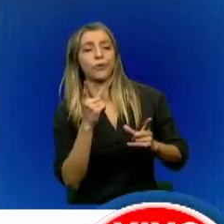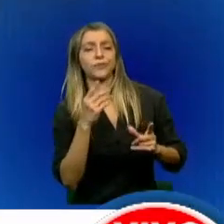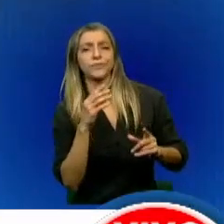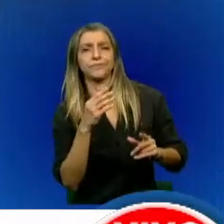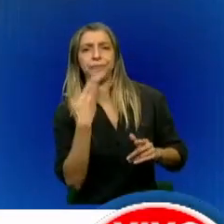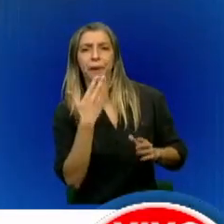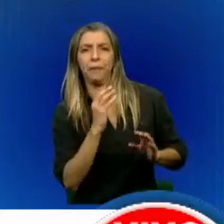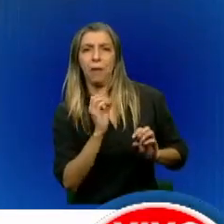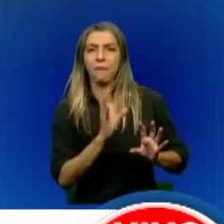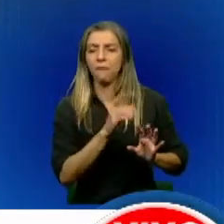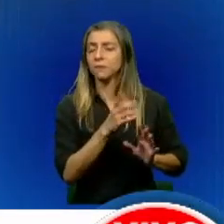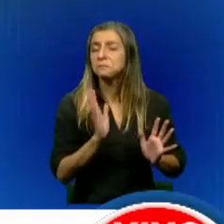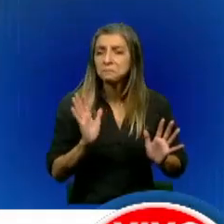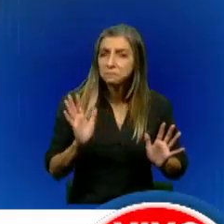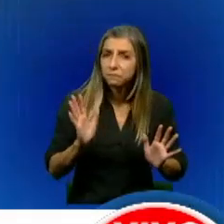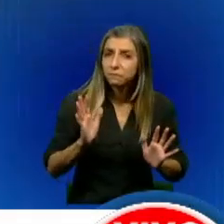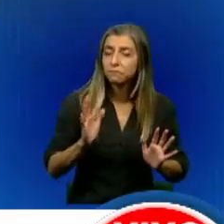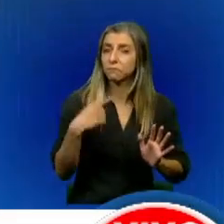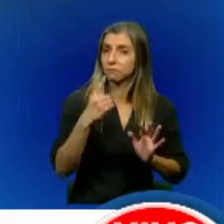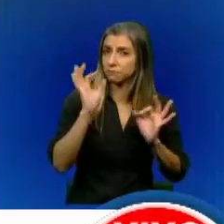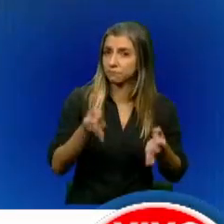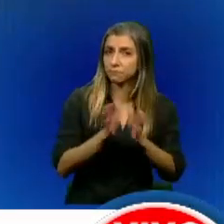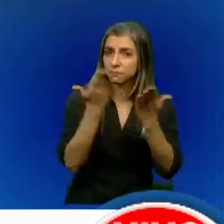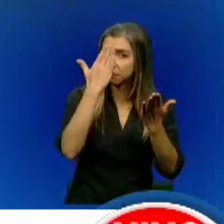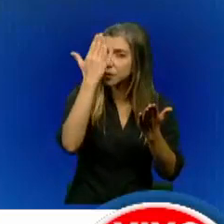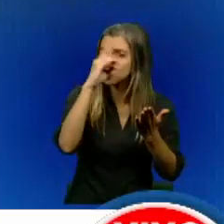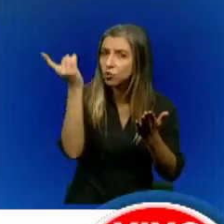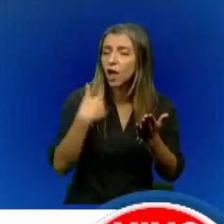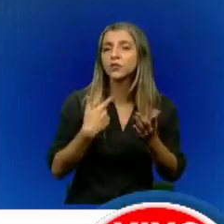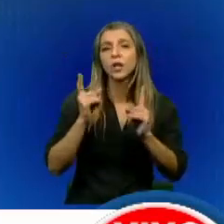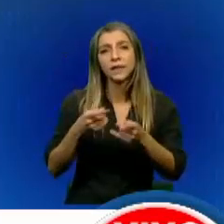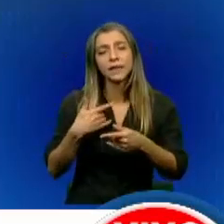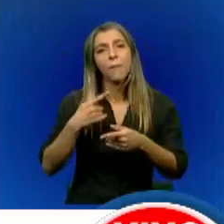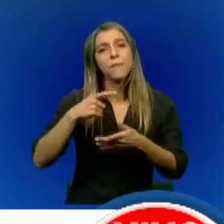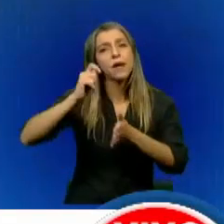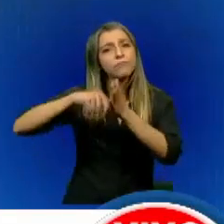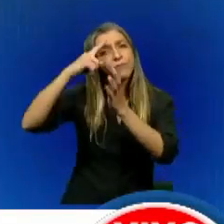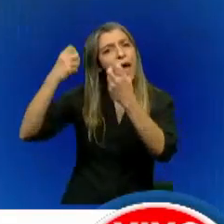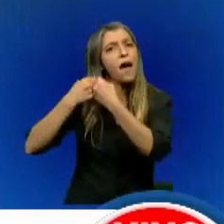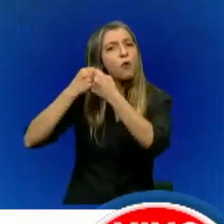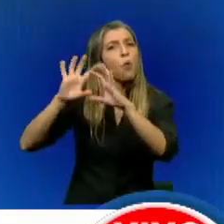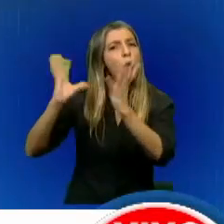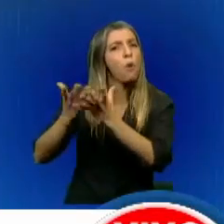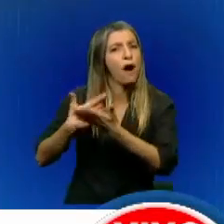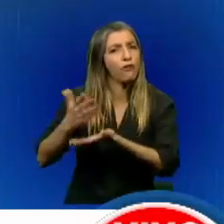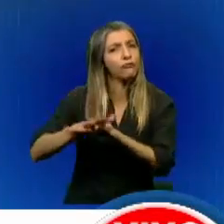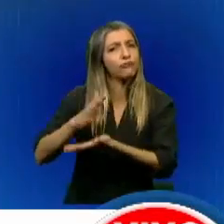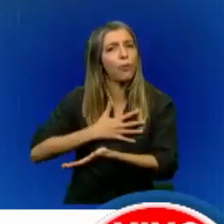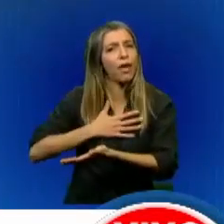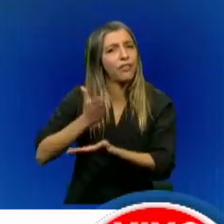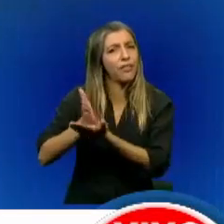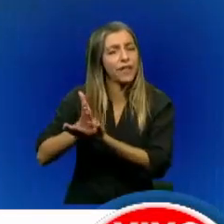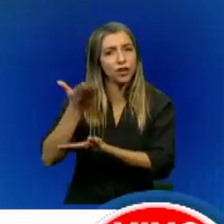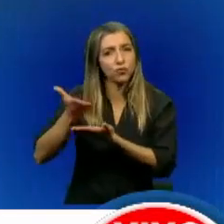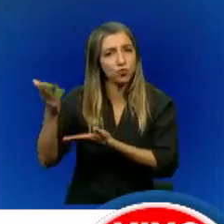modifican siguiendo la Constitución Nacional y los tratados de derechos humanos que garantizan los derechos políticos, especialmente el Pacto de San